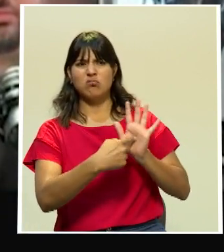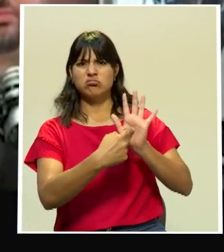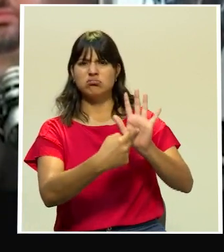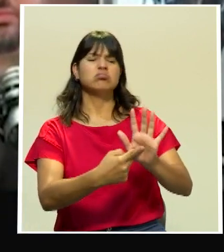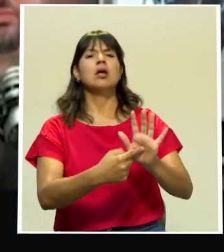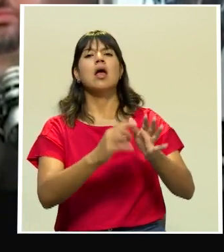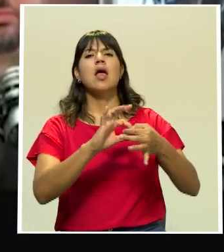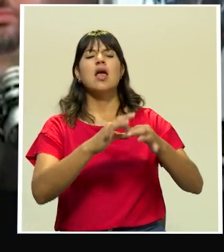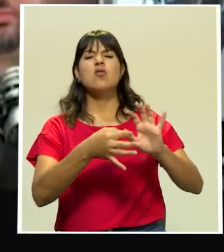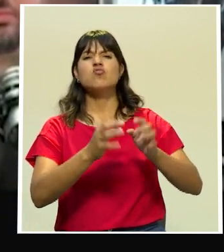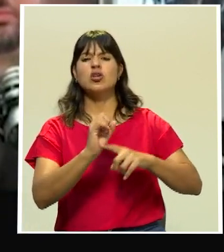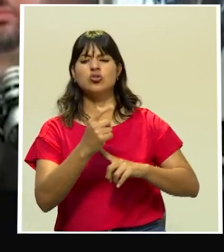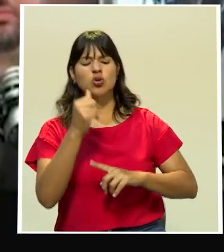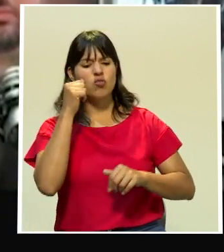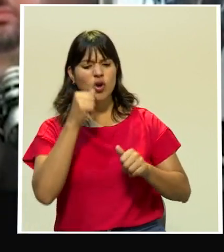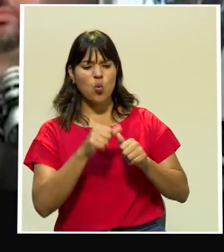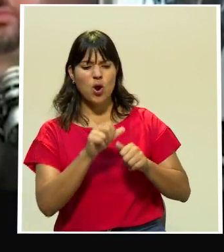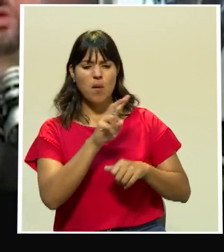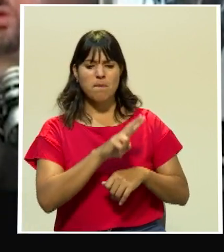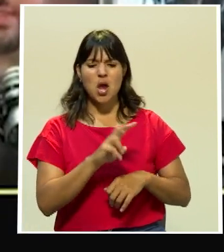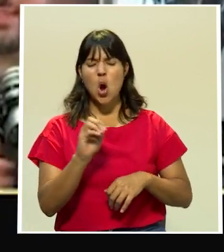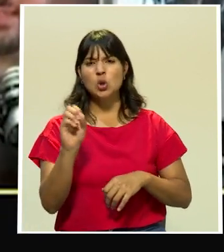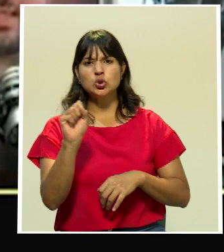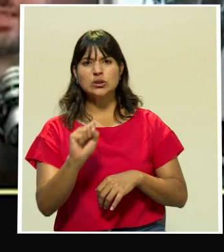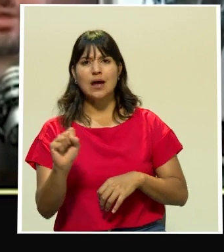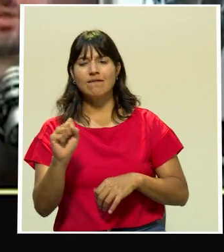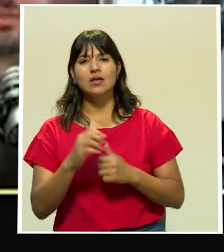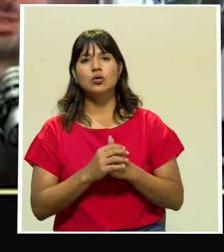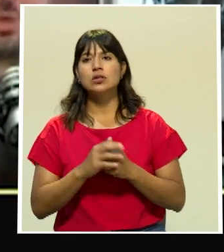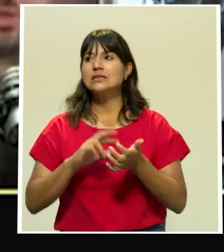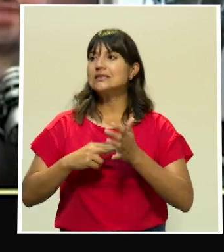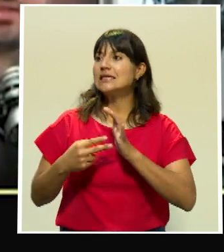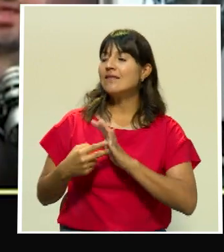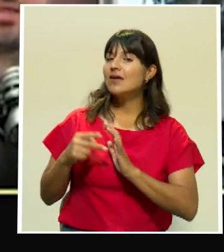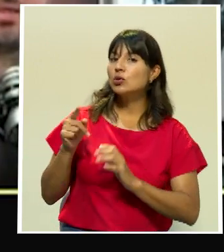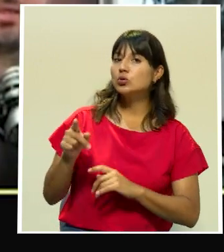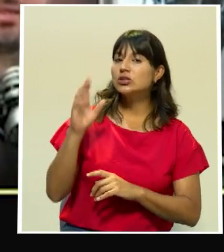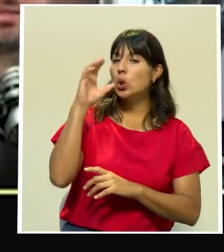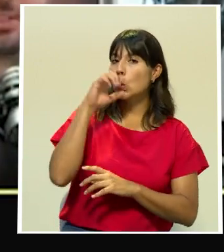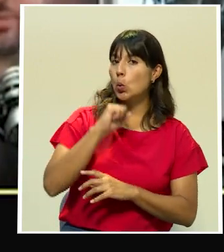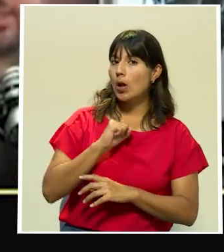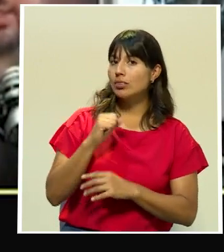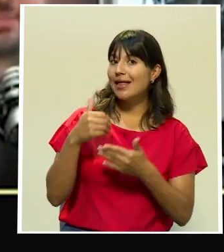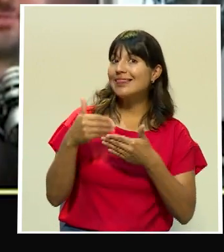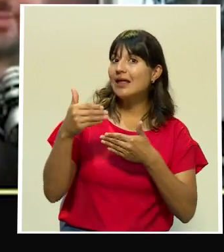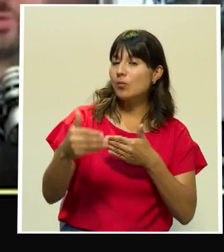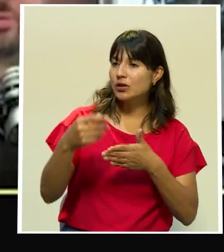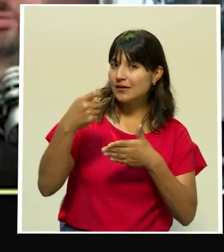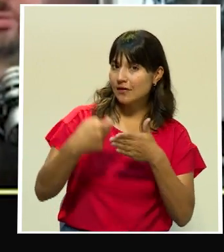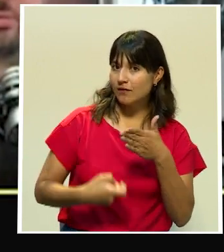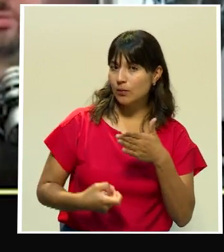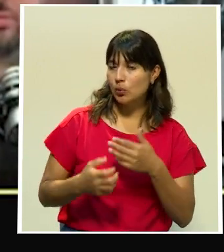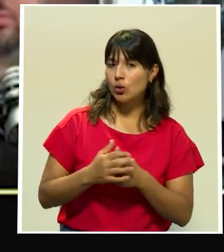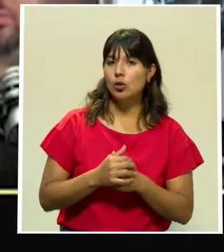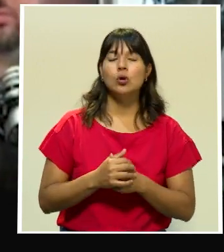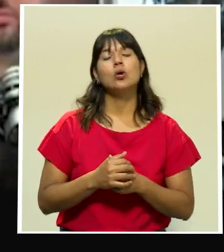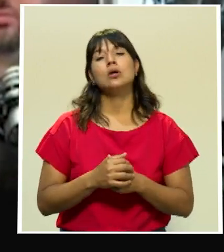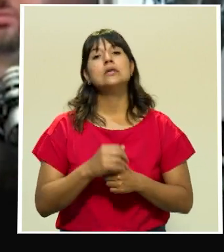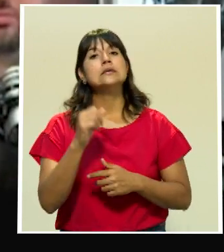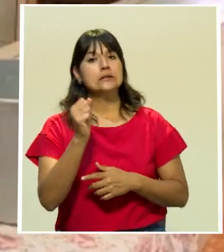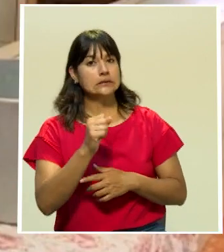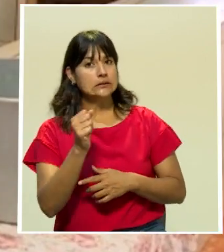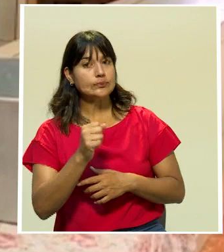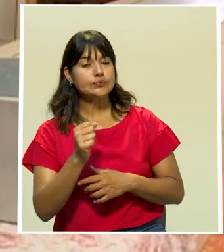temas en redes, no recuerdo si fue viernes o sábado. O sea, se dio cuenta después de que se firmó.